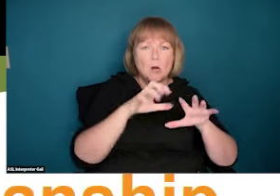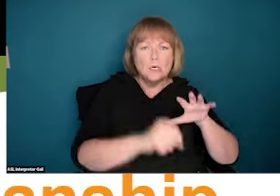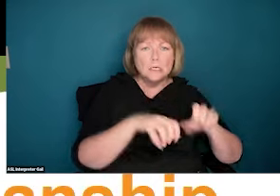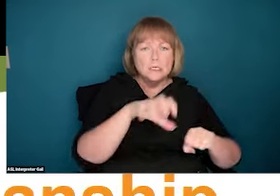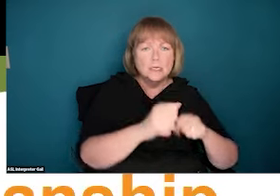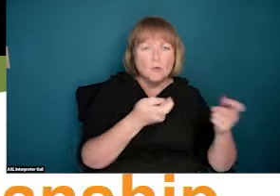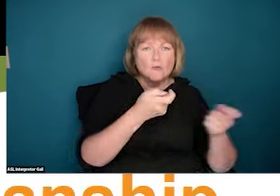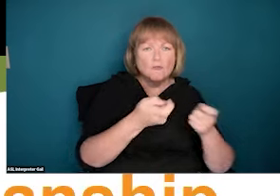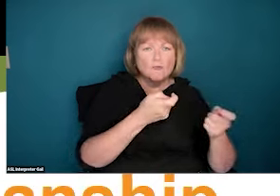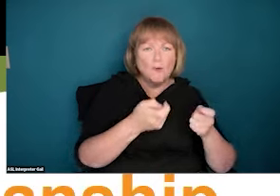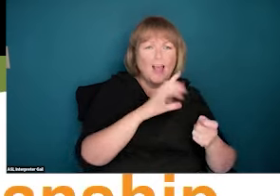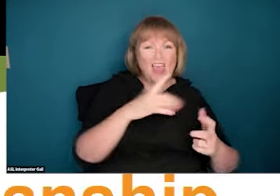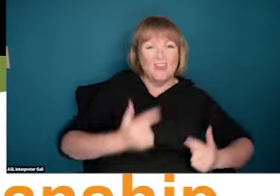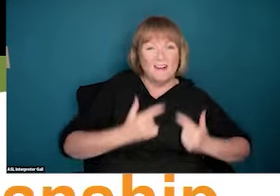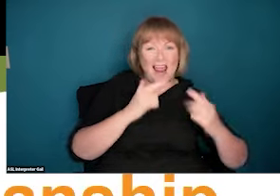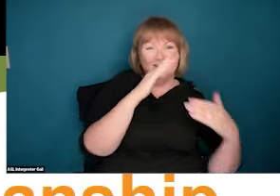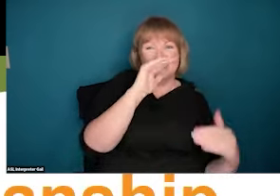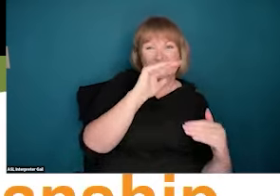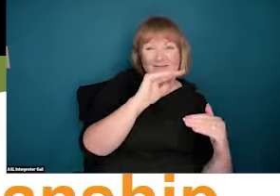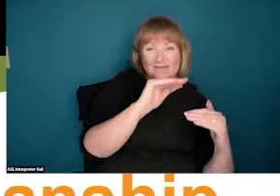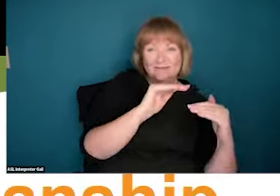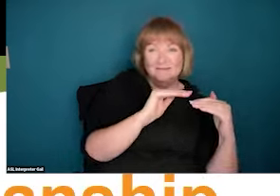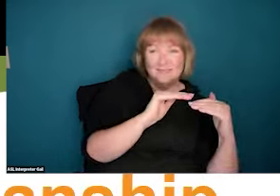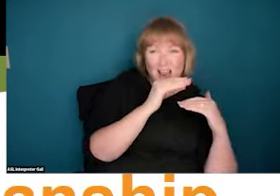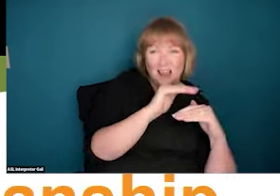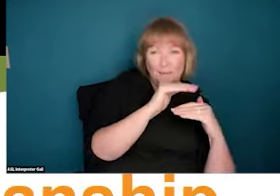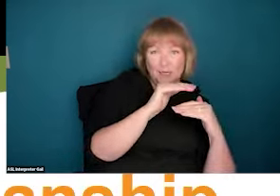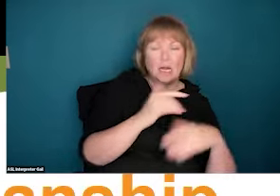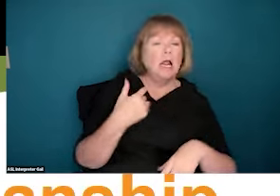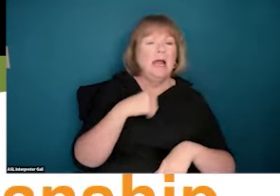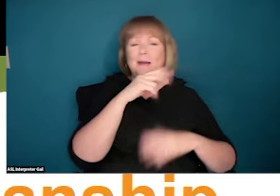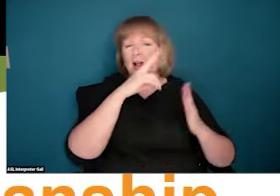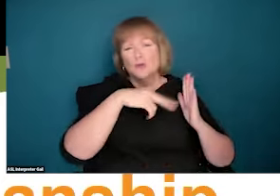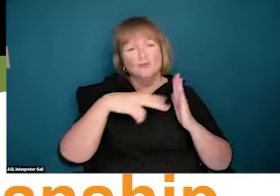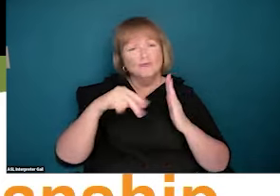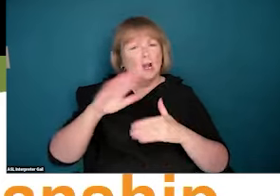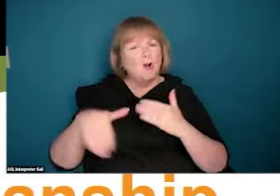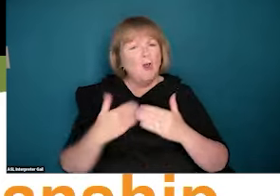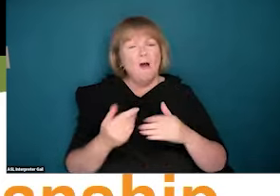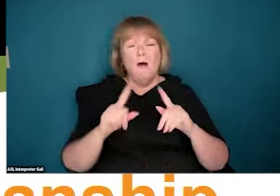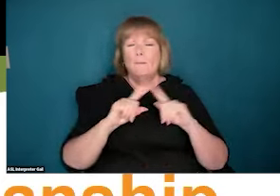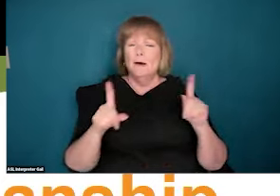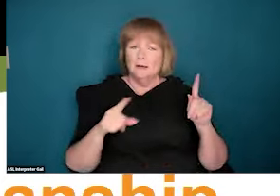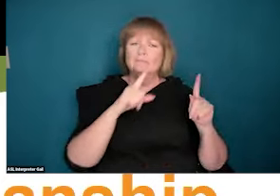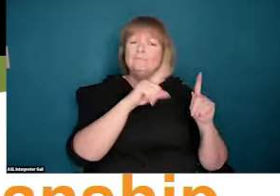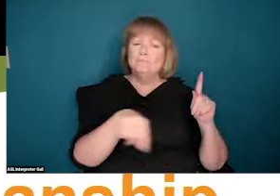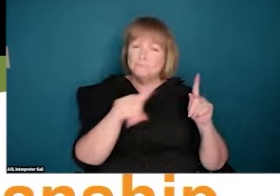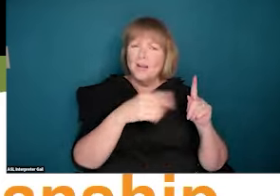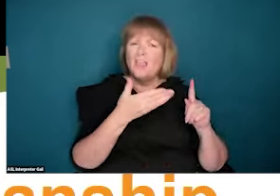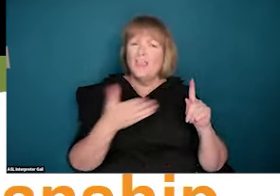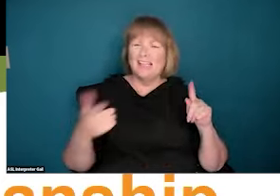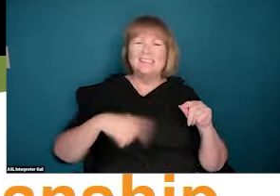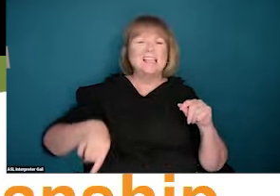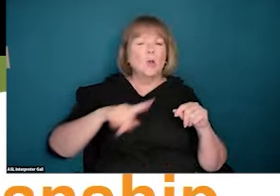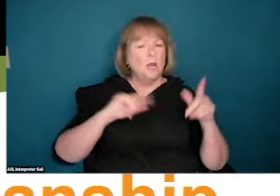tienen nombrado por la corte un custodio, describen a la persona que tiene su custodia como, uy, es raro,